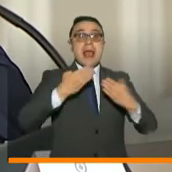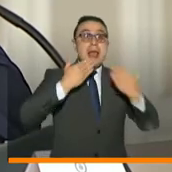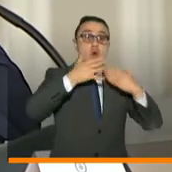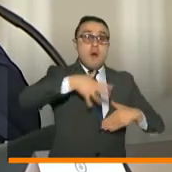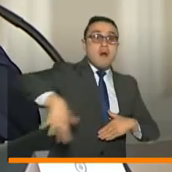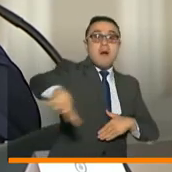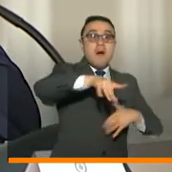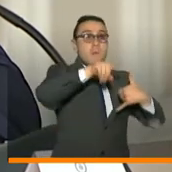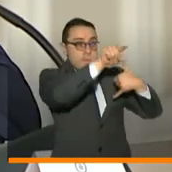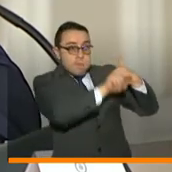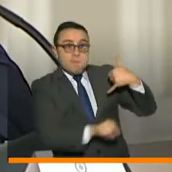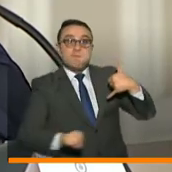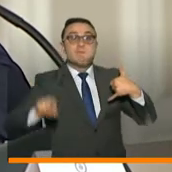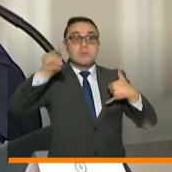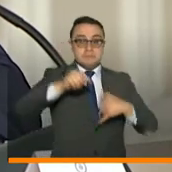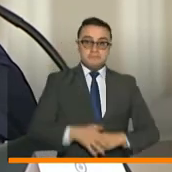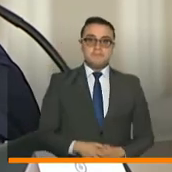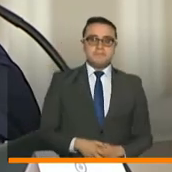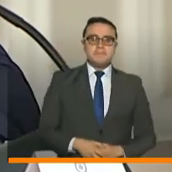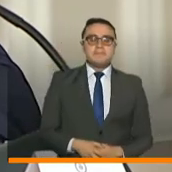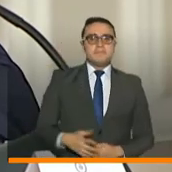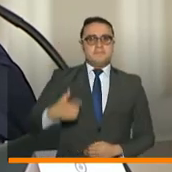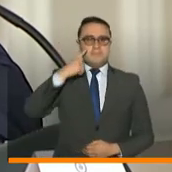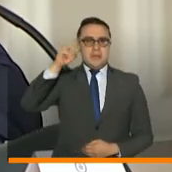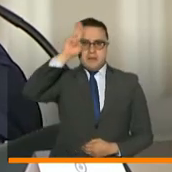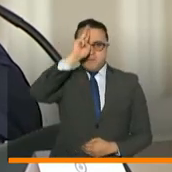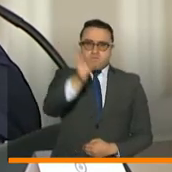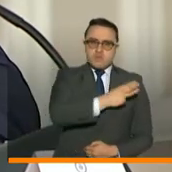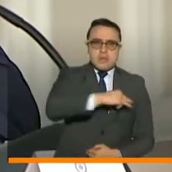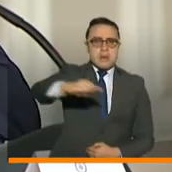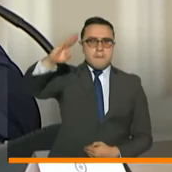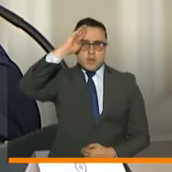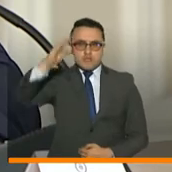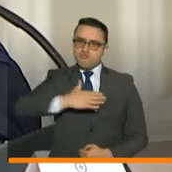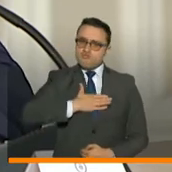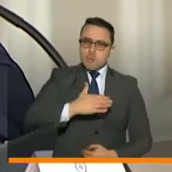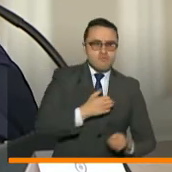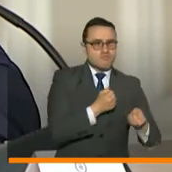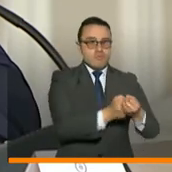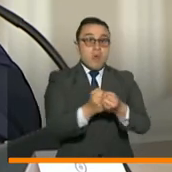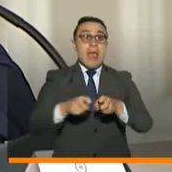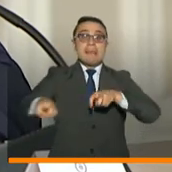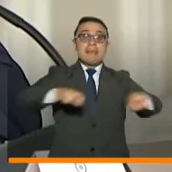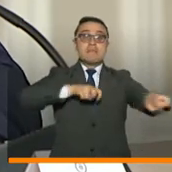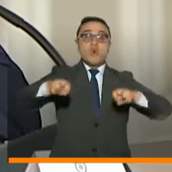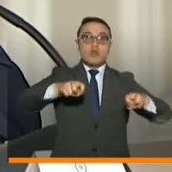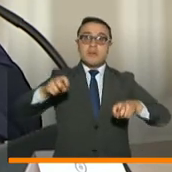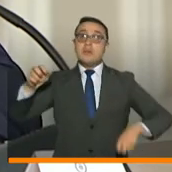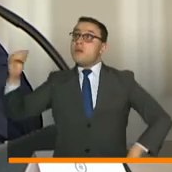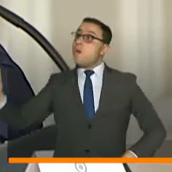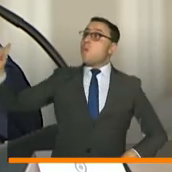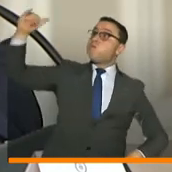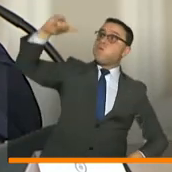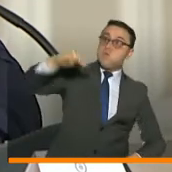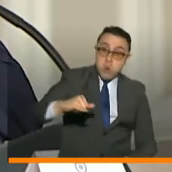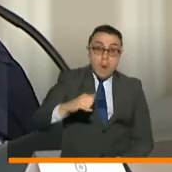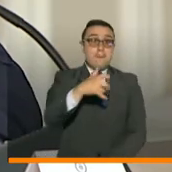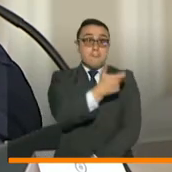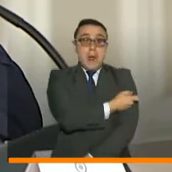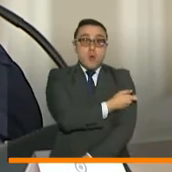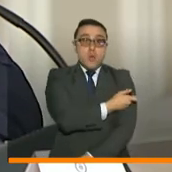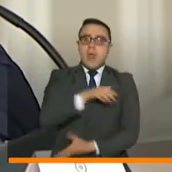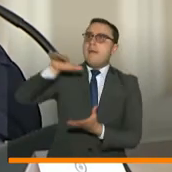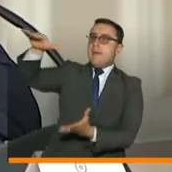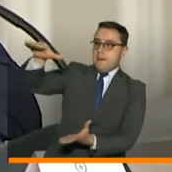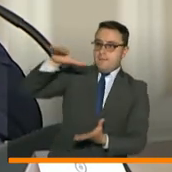estaremos acompañando con todas las capacidades de la fuerza pública el transporte desde la llegada a las primeras vacunas y todas las